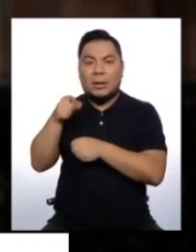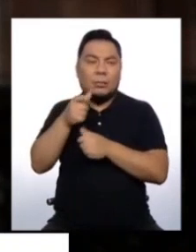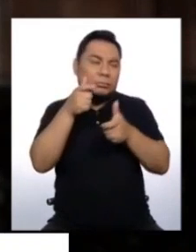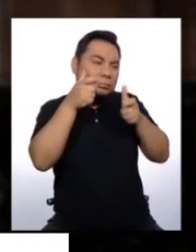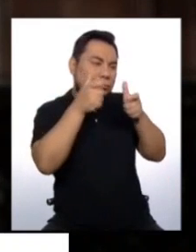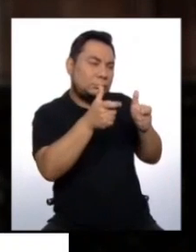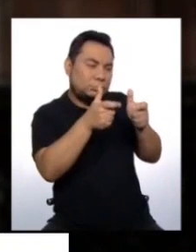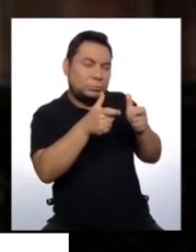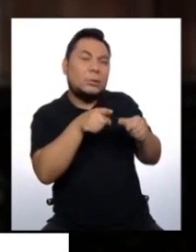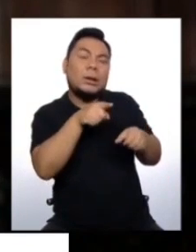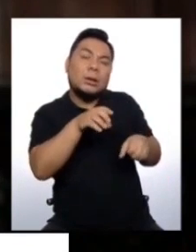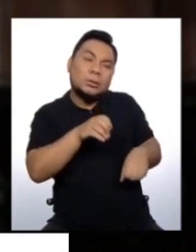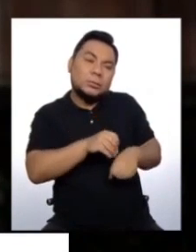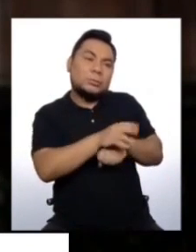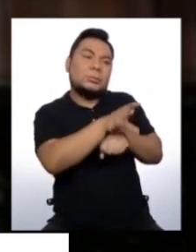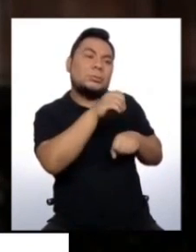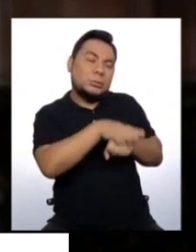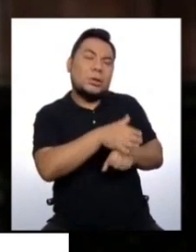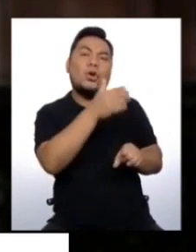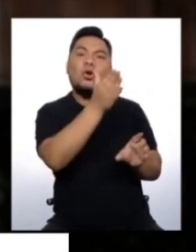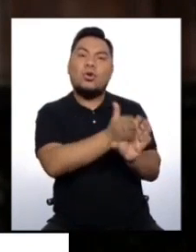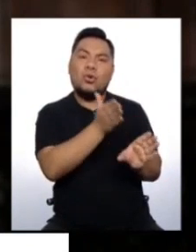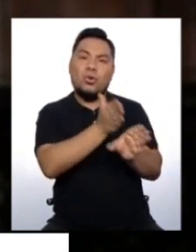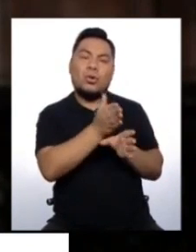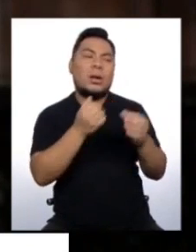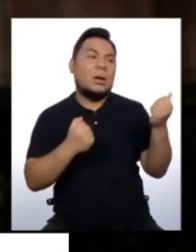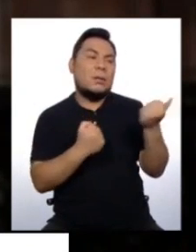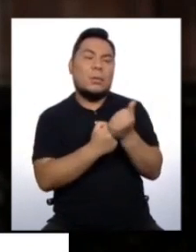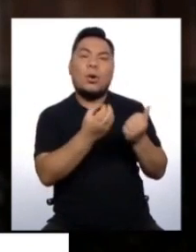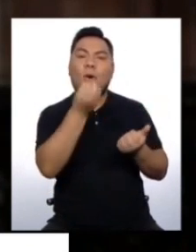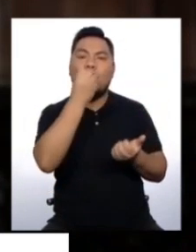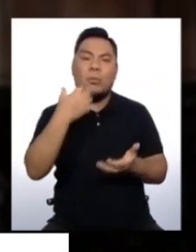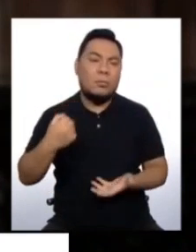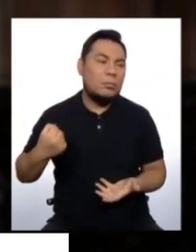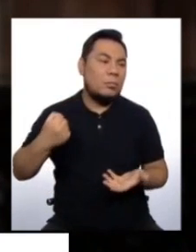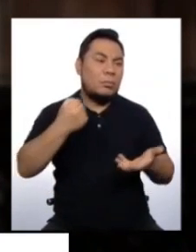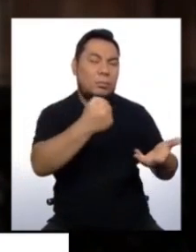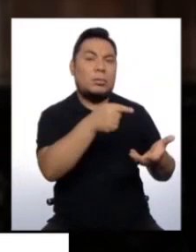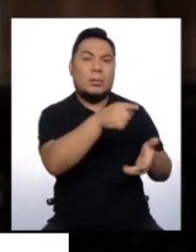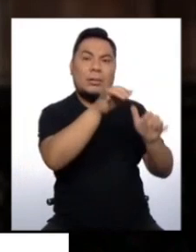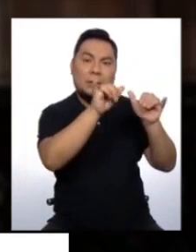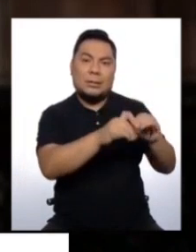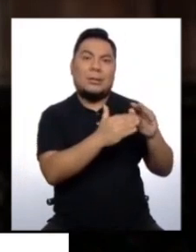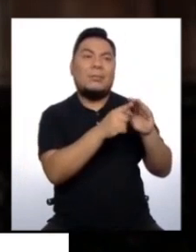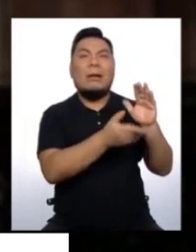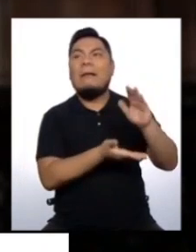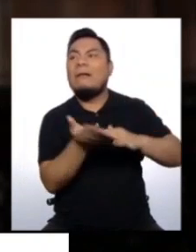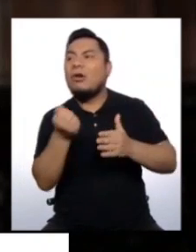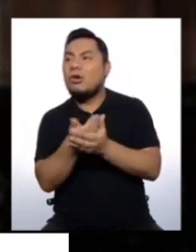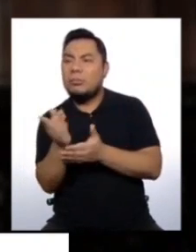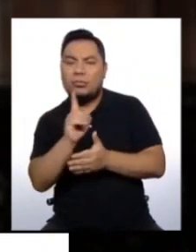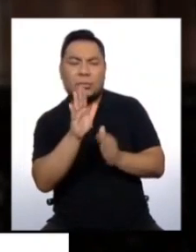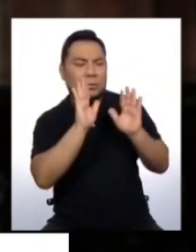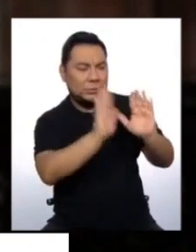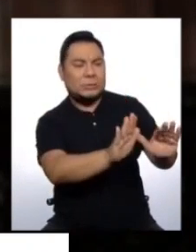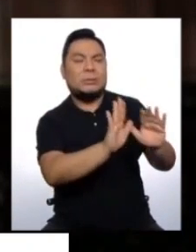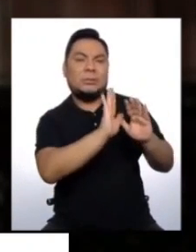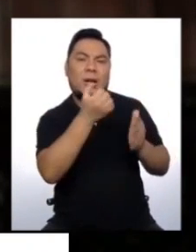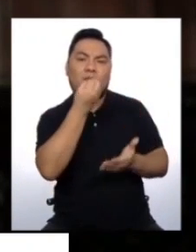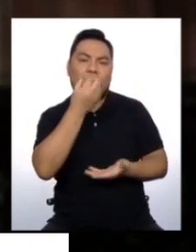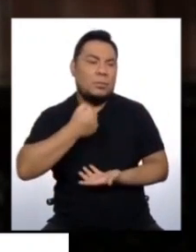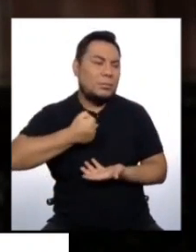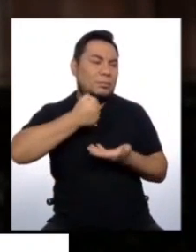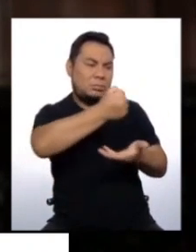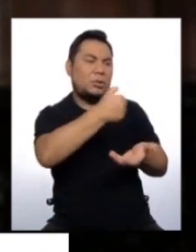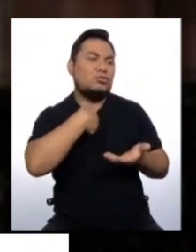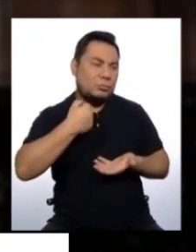y psicológico y se le apoya con víveres para inmovilizar no solamente a la persona positiva sino a toda su familia.